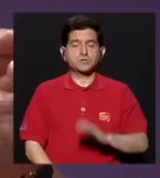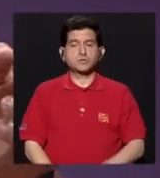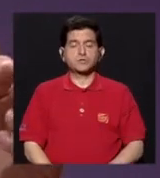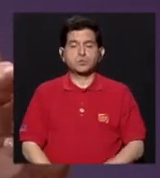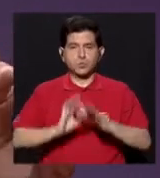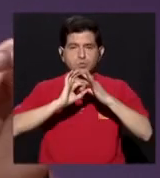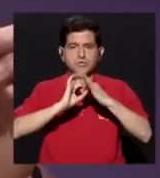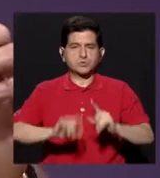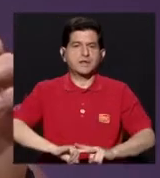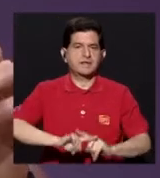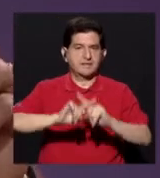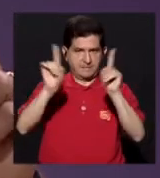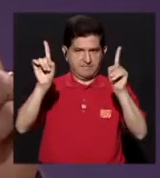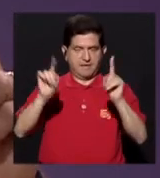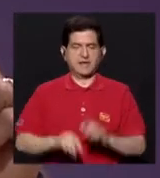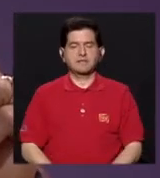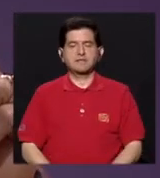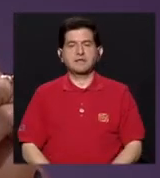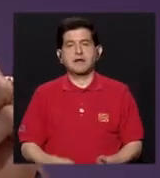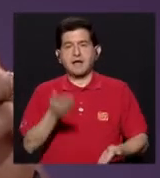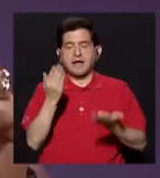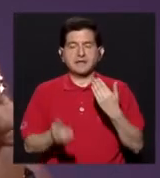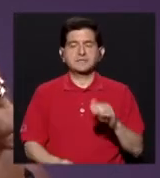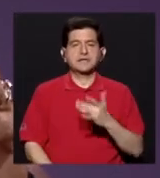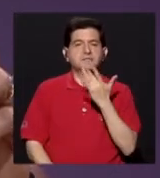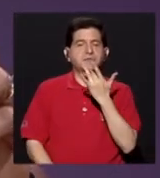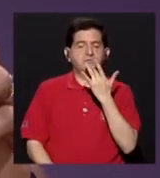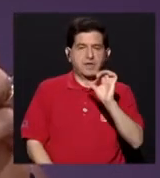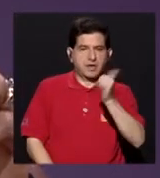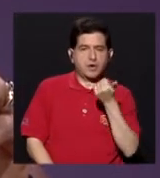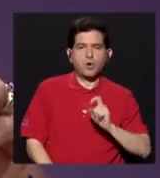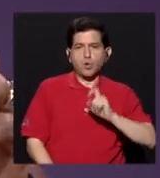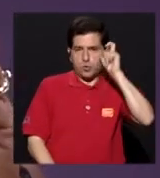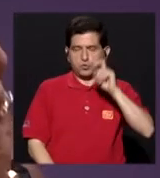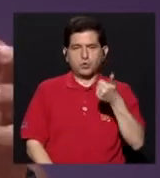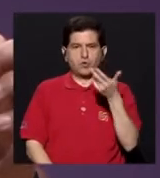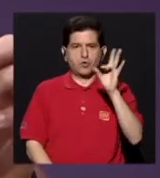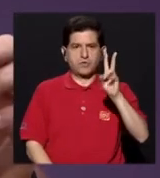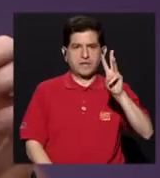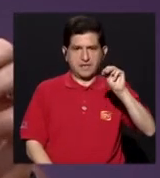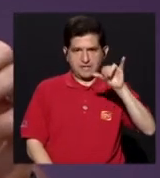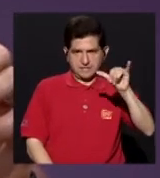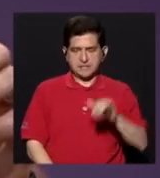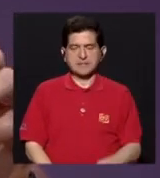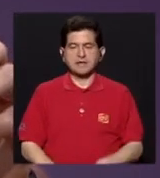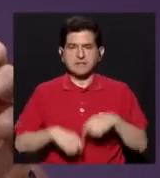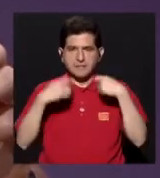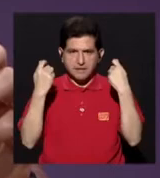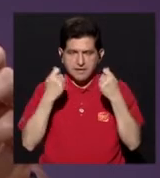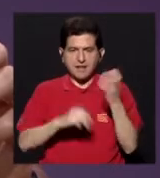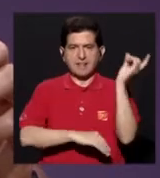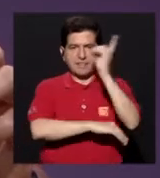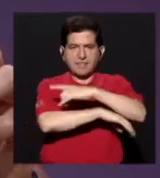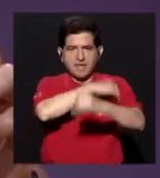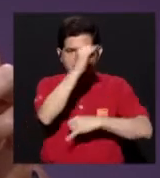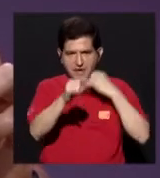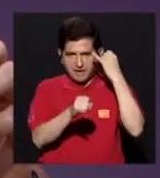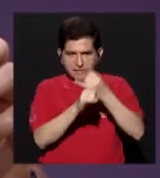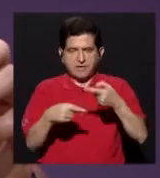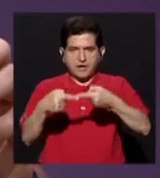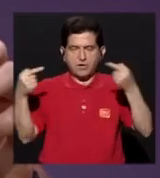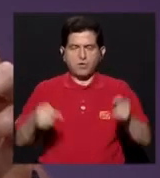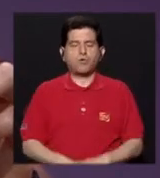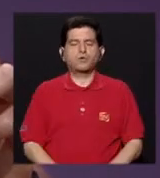forma diferente a la heterosexual. Y el 17 de mayo, muy pronto se celebra el Día Internacional contra la